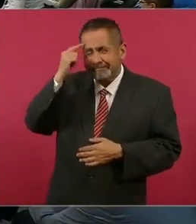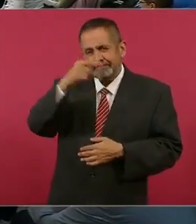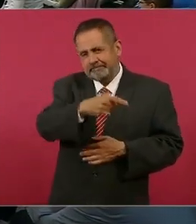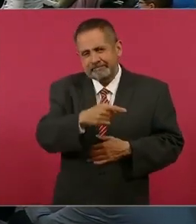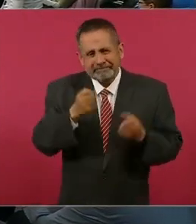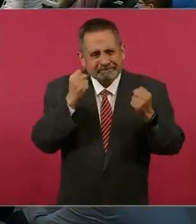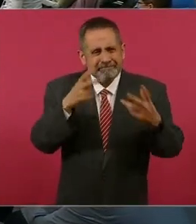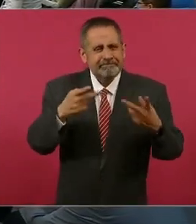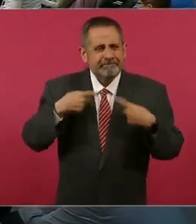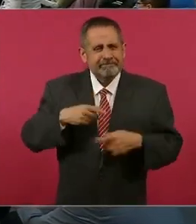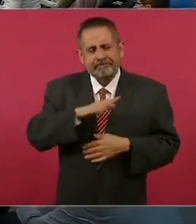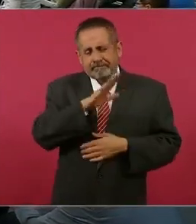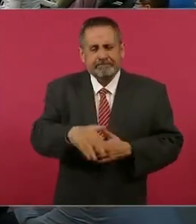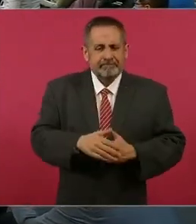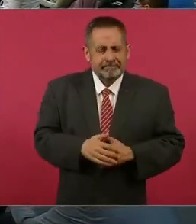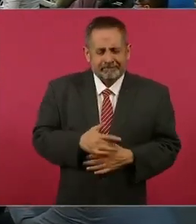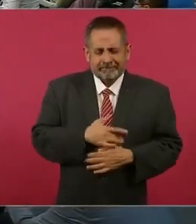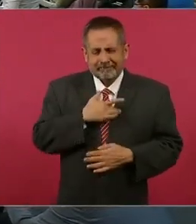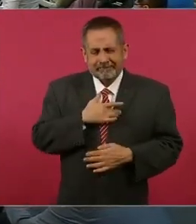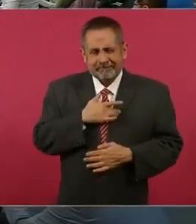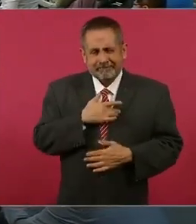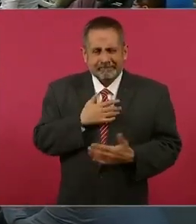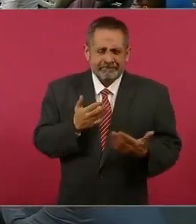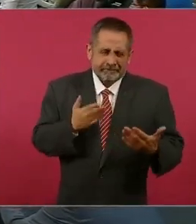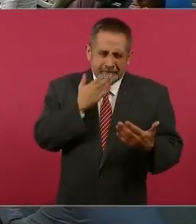que se piense en lo humanitario.